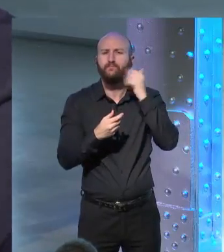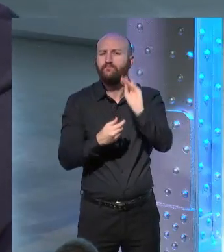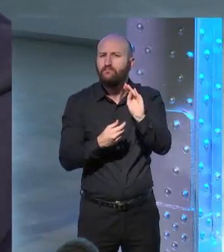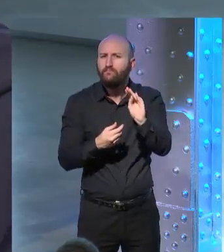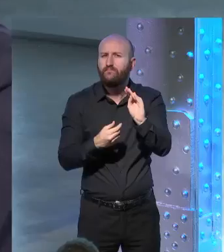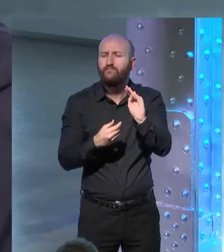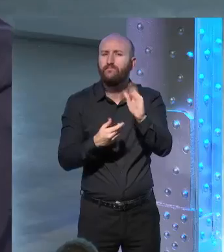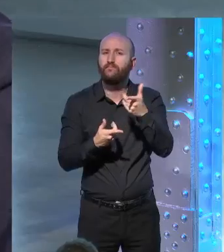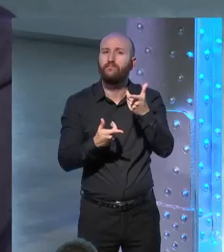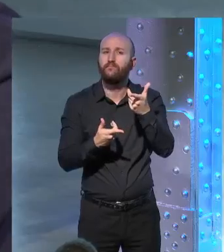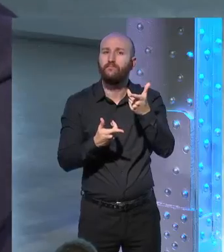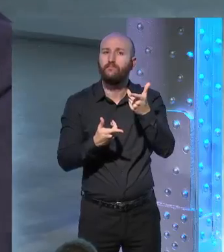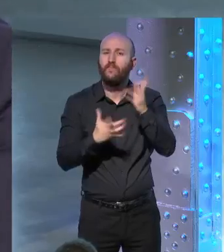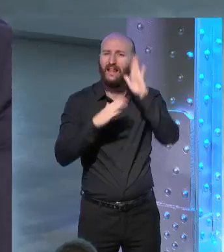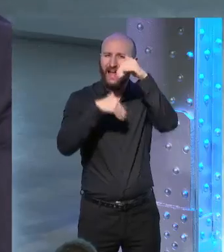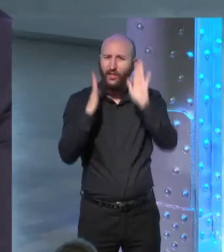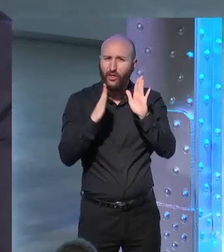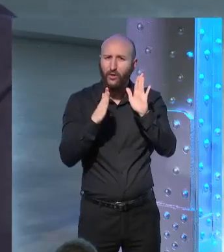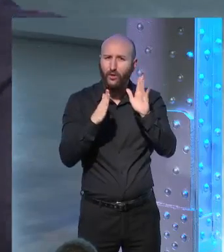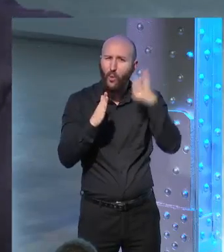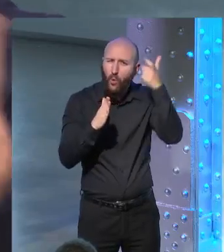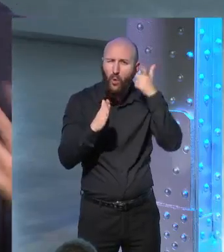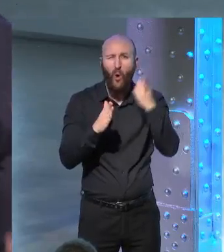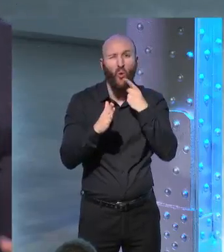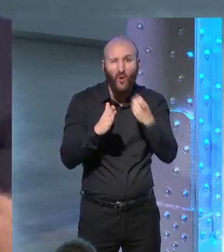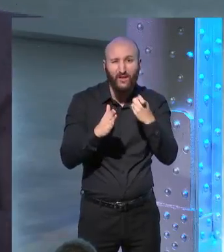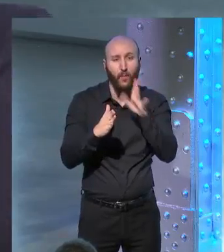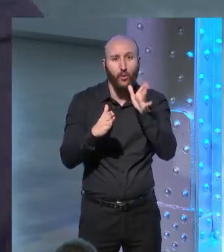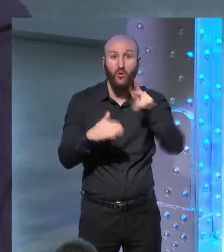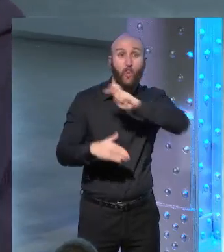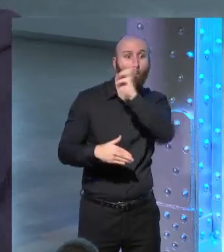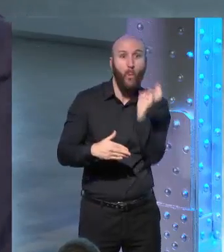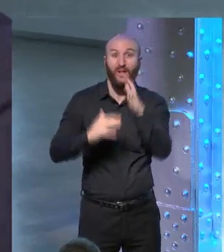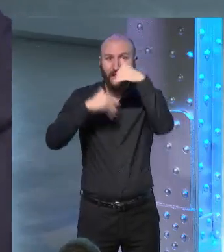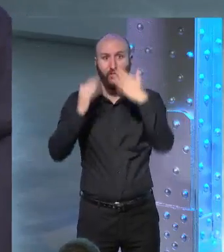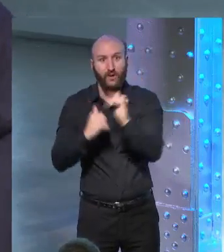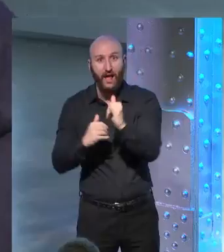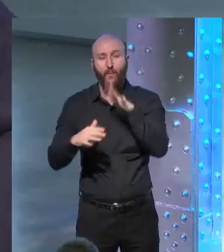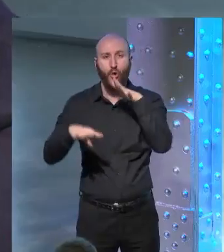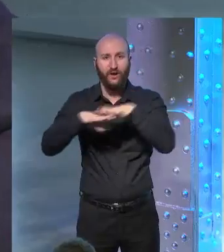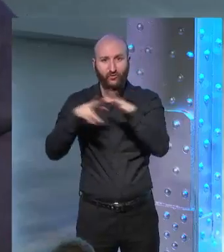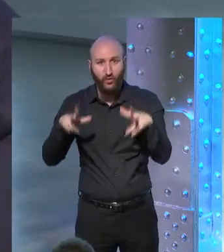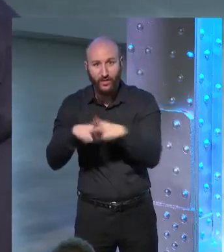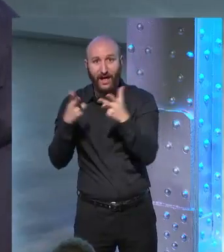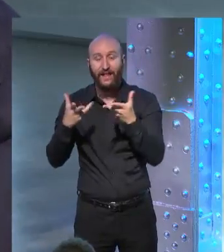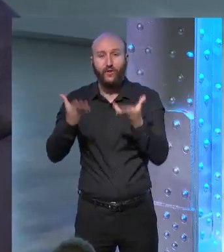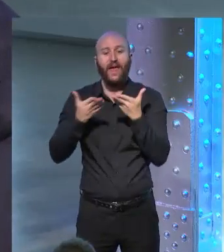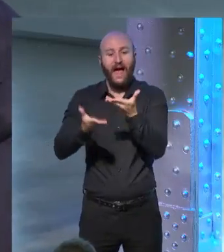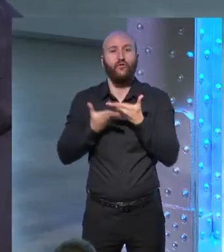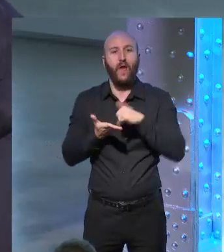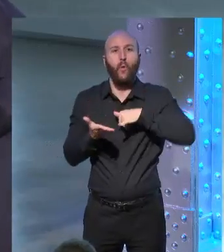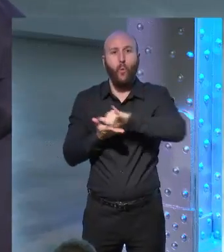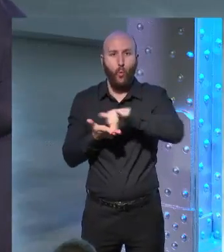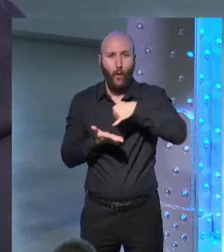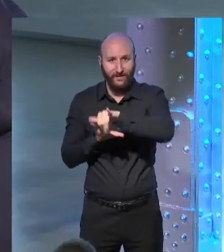ellos tengan atención, ya que están tan acostumbrados a tener multiatención, a tener una red social, como dices tú, ayudarse por WhatsApp? Ayer me contaba